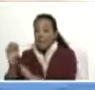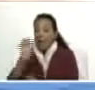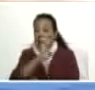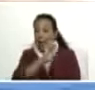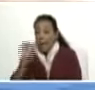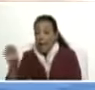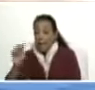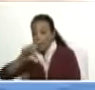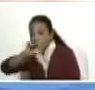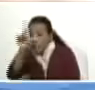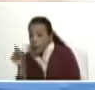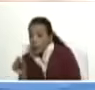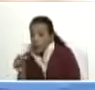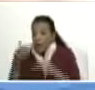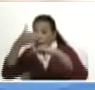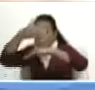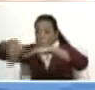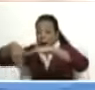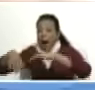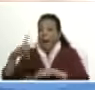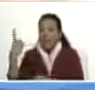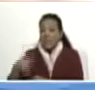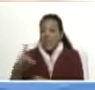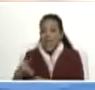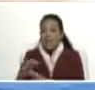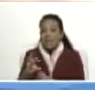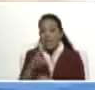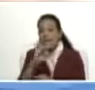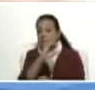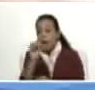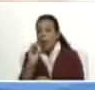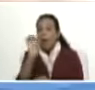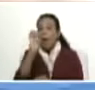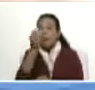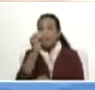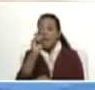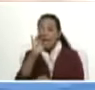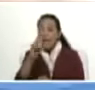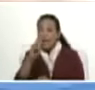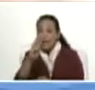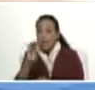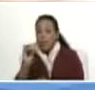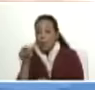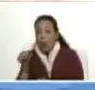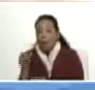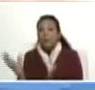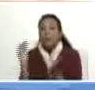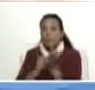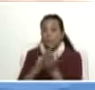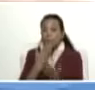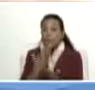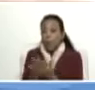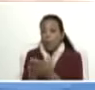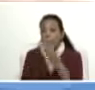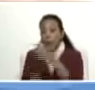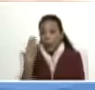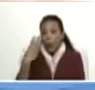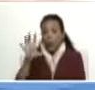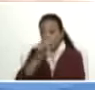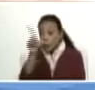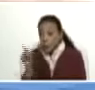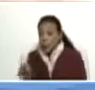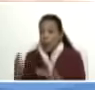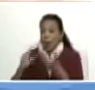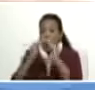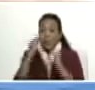al este de la margen derecha del río Esequibo, y reitera ante el nuevo país y ante la